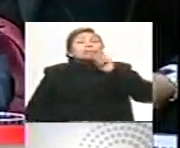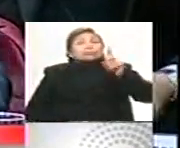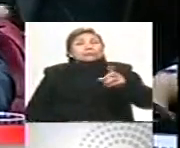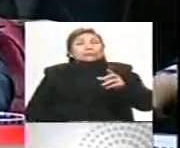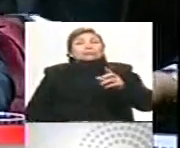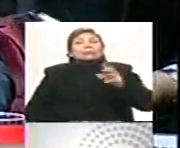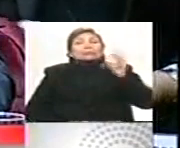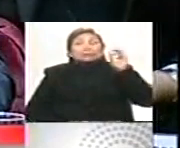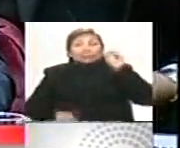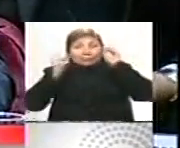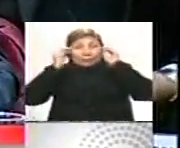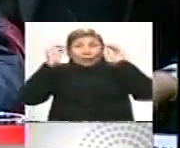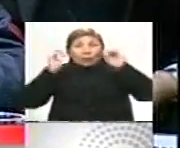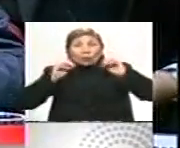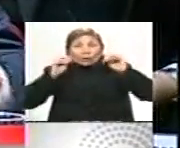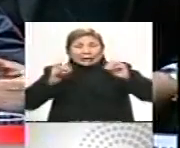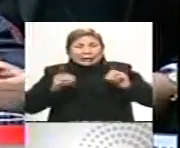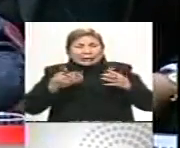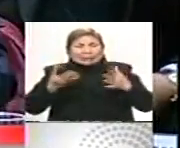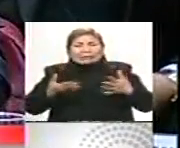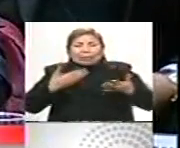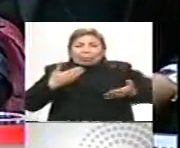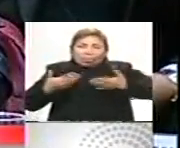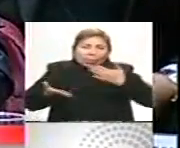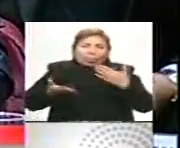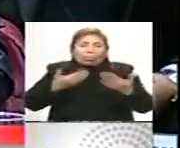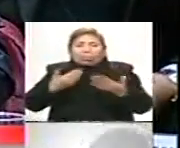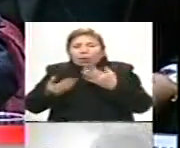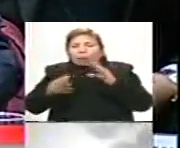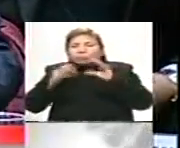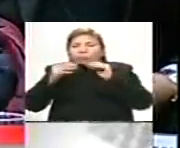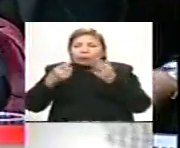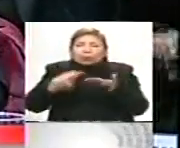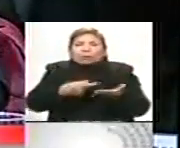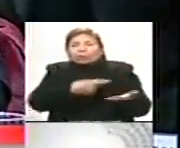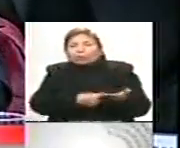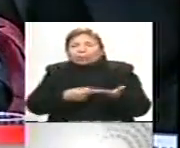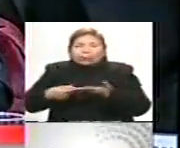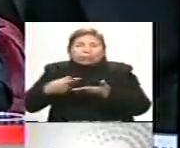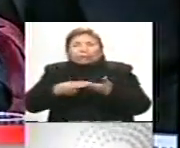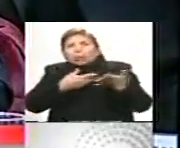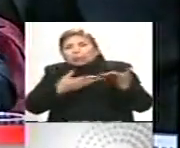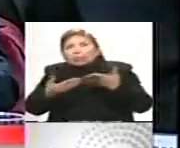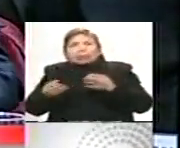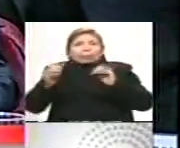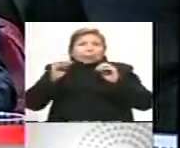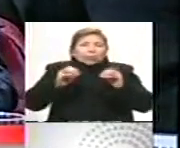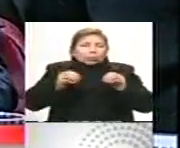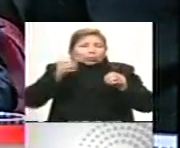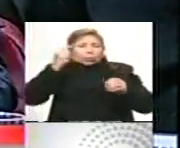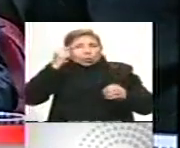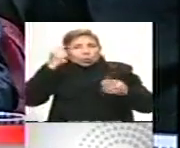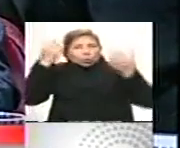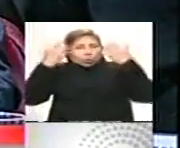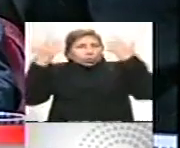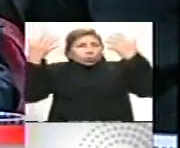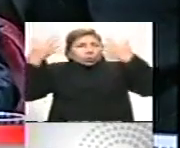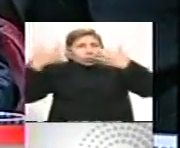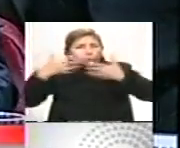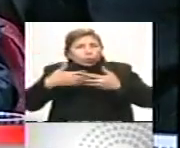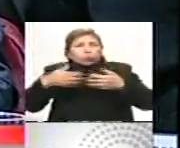diálogo, para el espacio donde se pueden ubicar puntos de encuentro respecto a